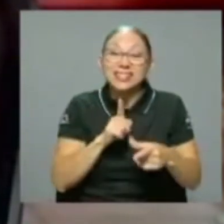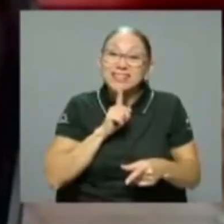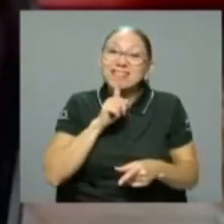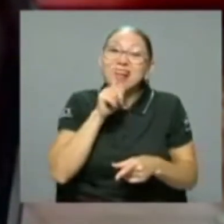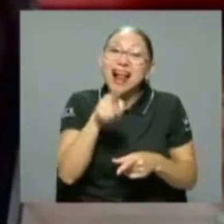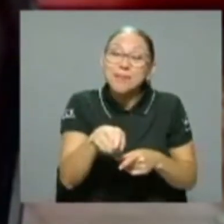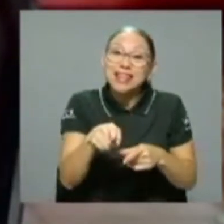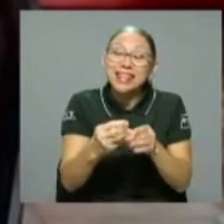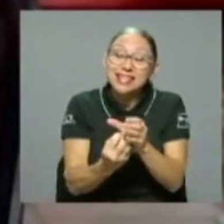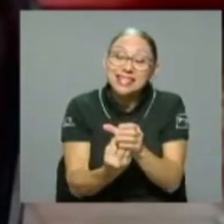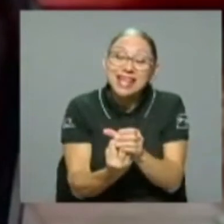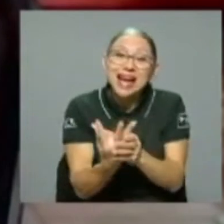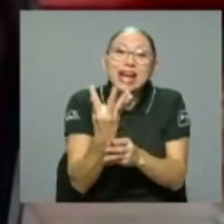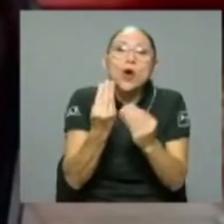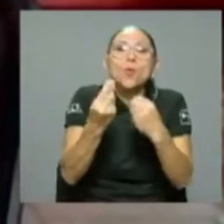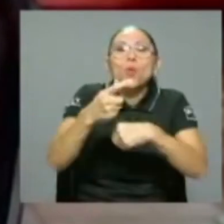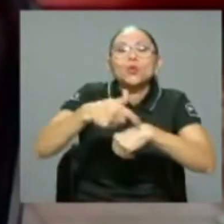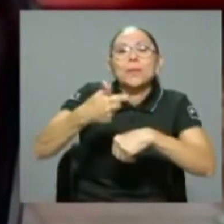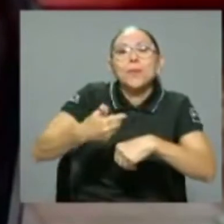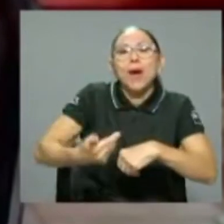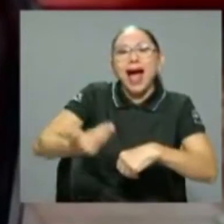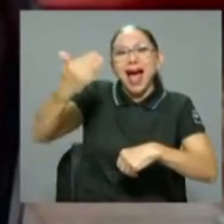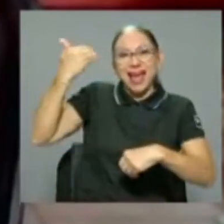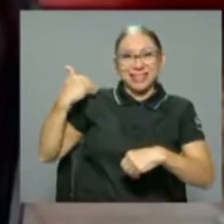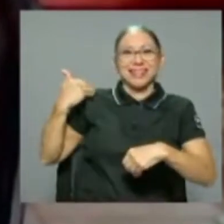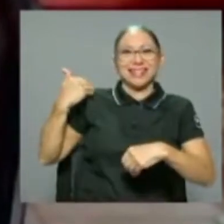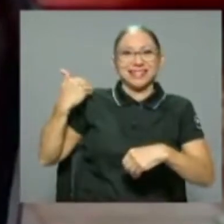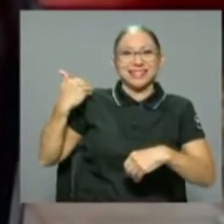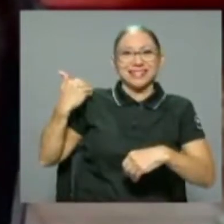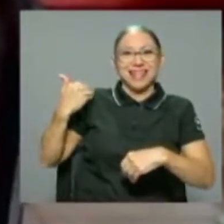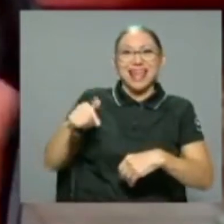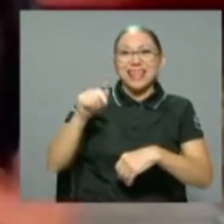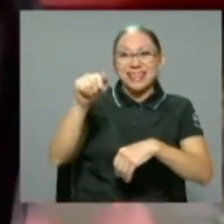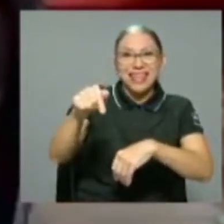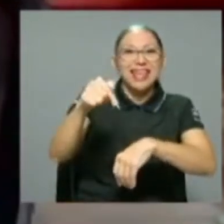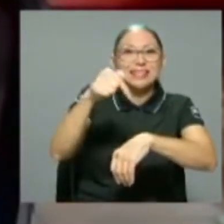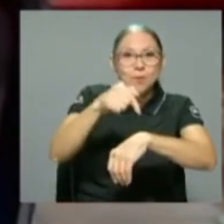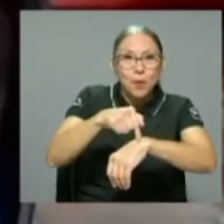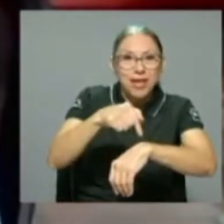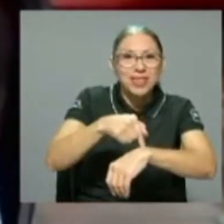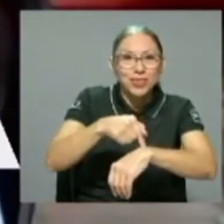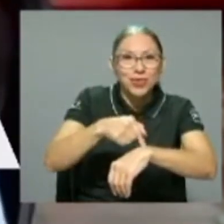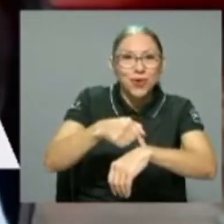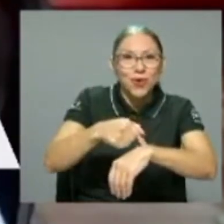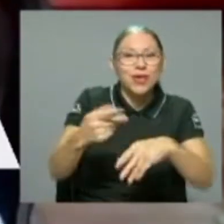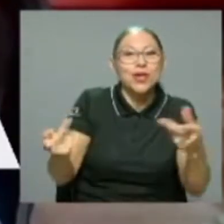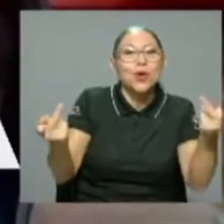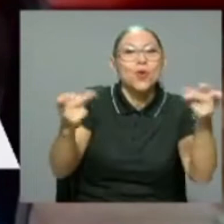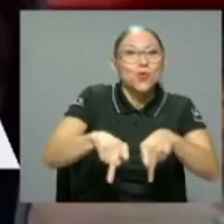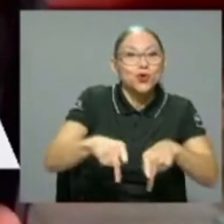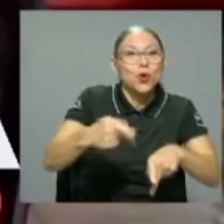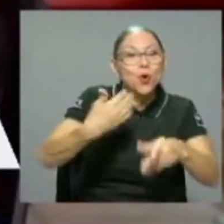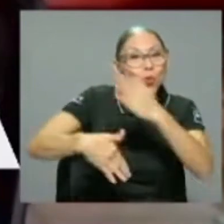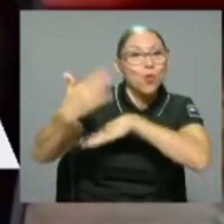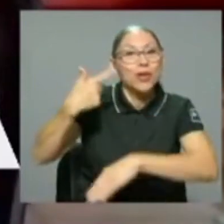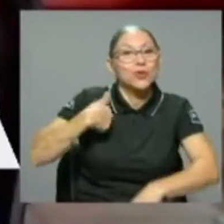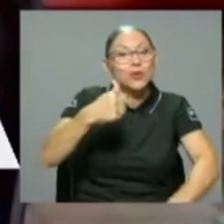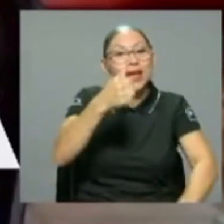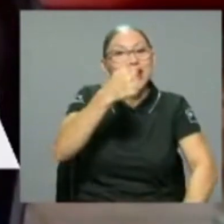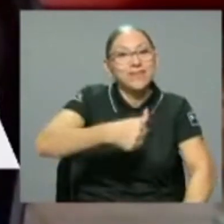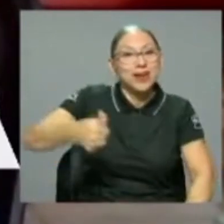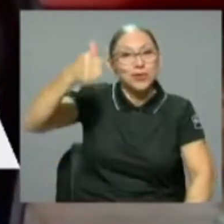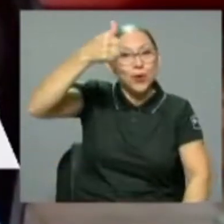mucho antes de ese momento que ocurrió cuando yo era rector, porque